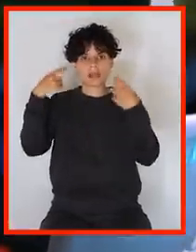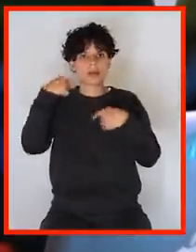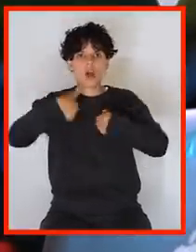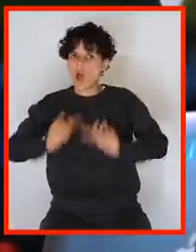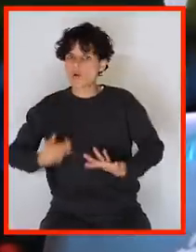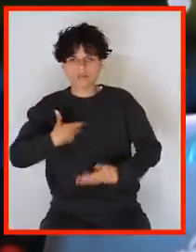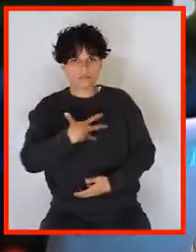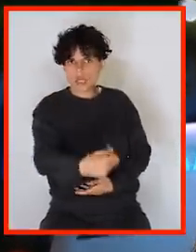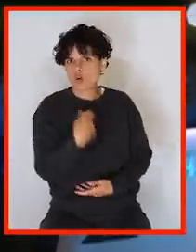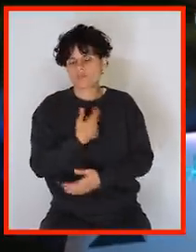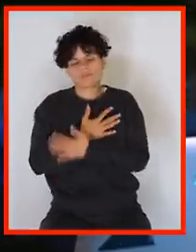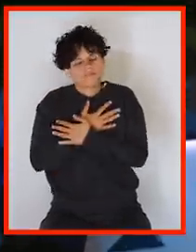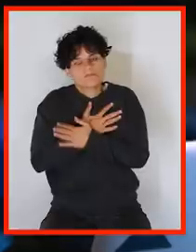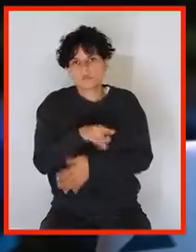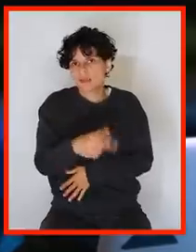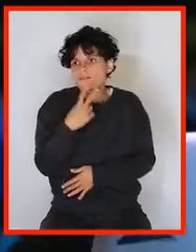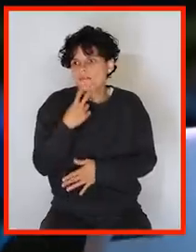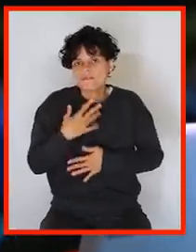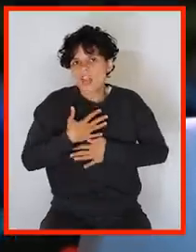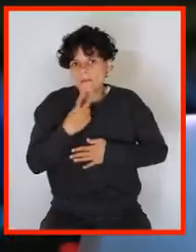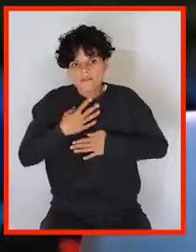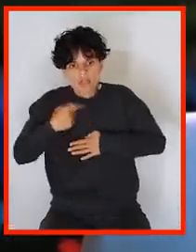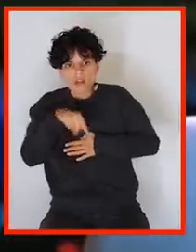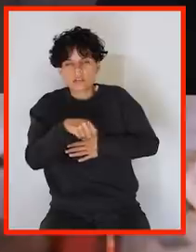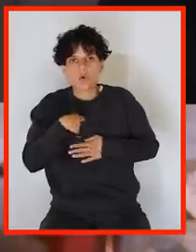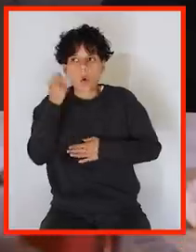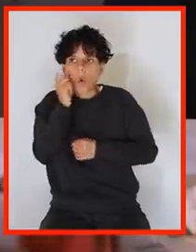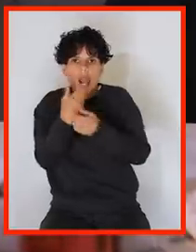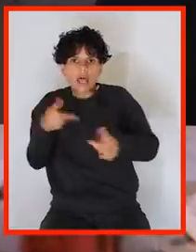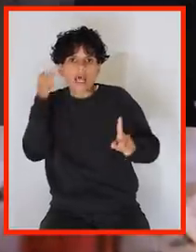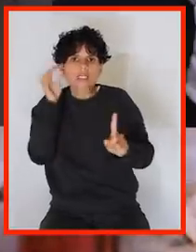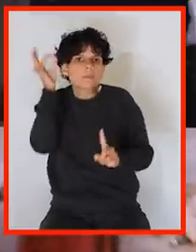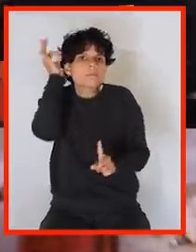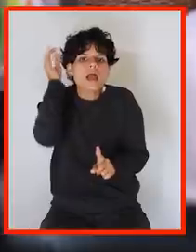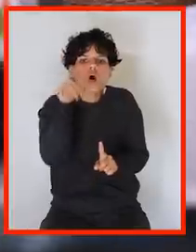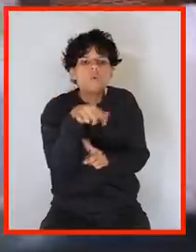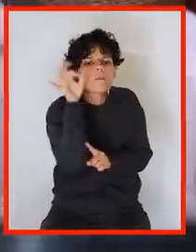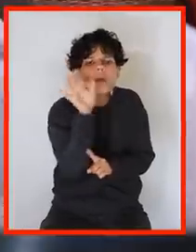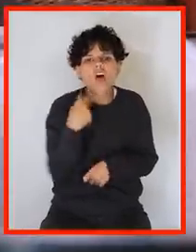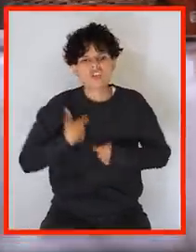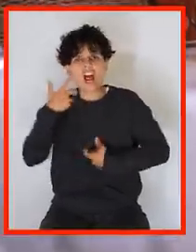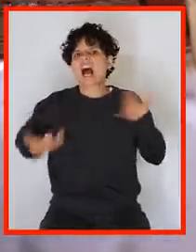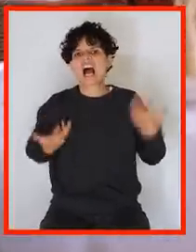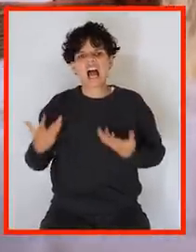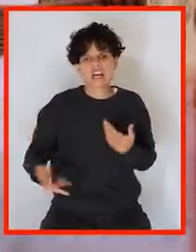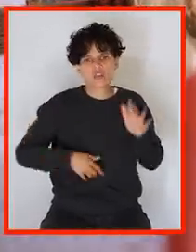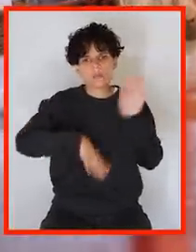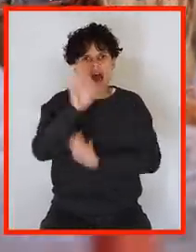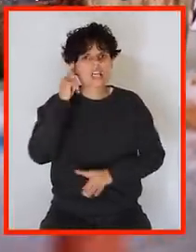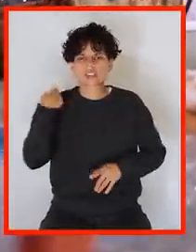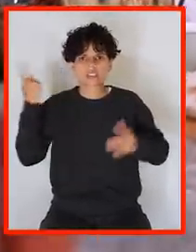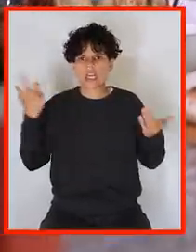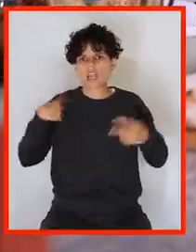que mi hijo, mi vida, po. A mí, no sé, me tocan un pelo de mi hijo, me vuelvo loco. Claro, voy a hacer un escándalo